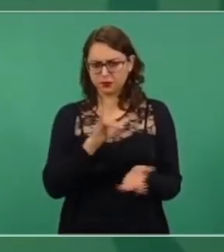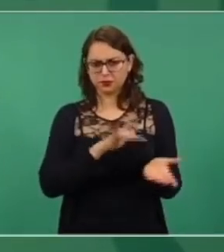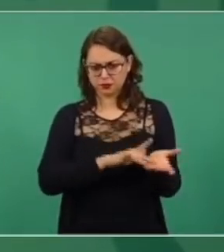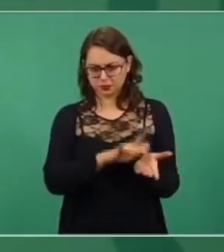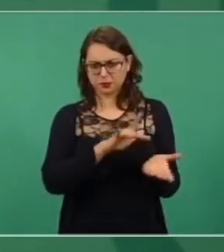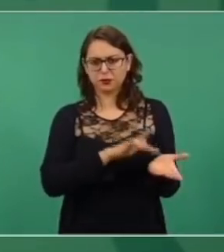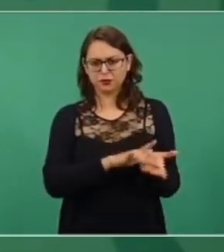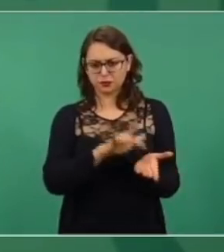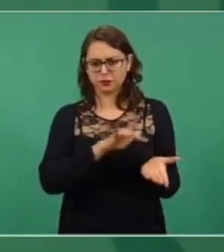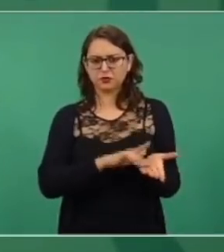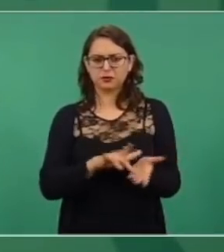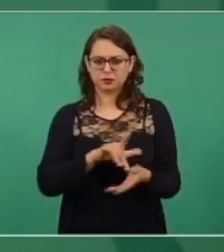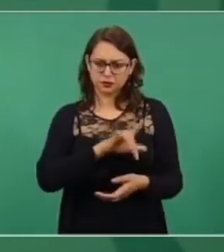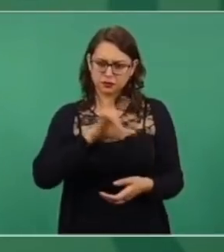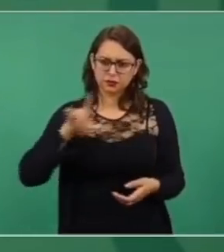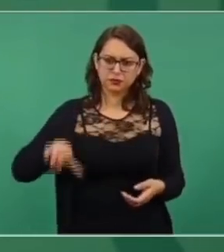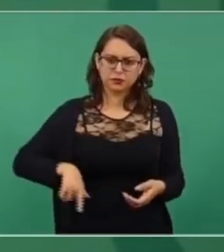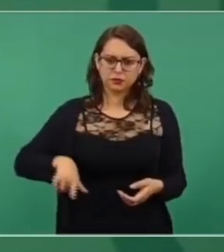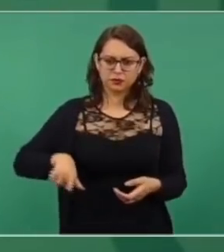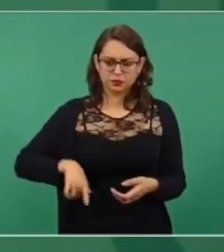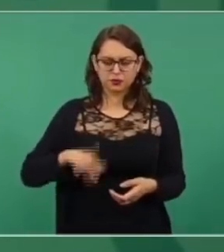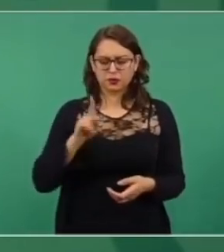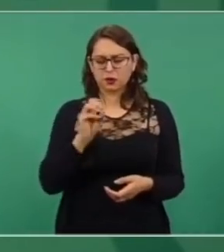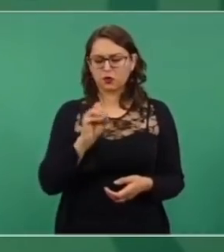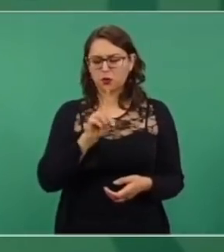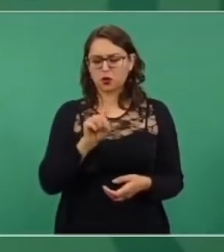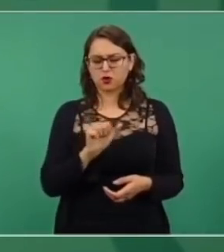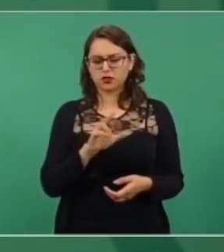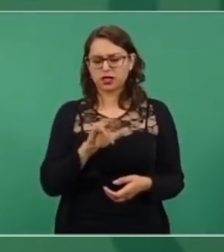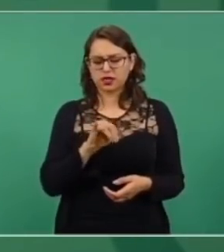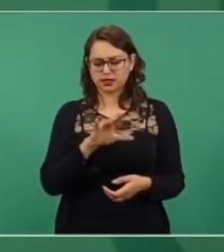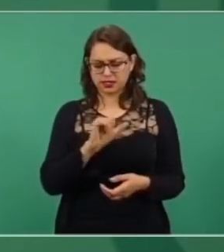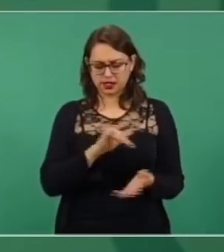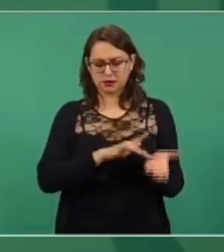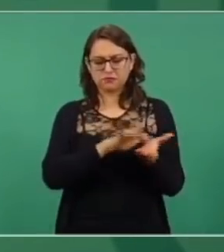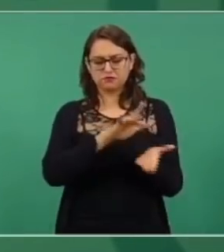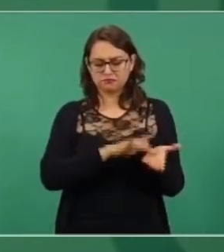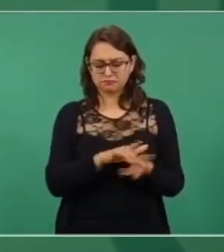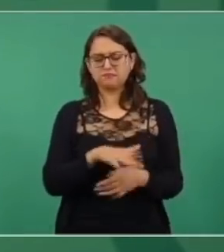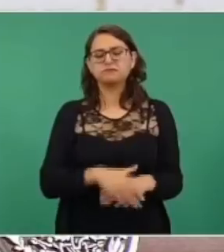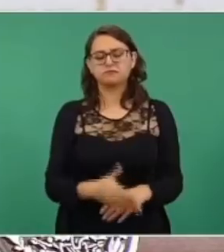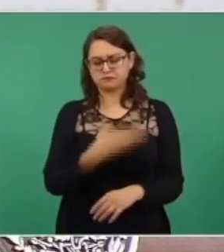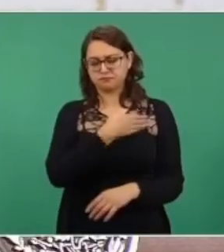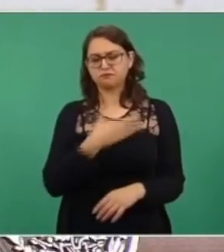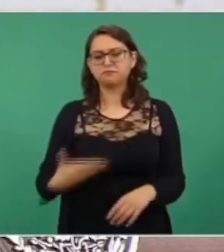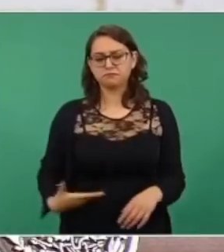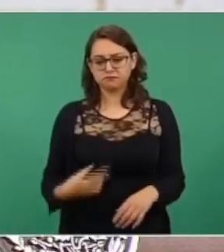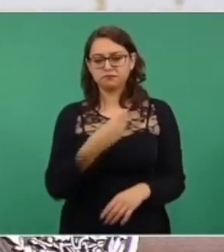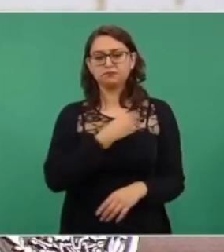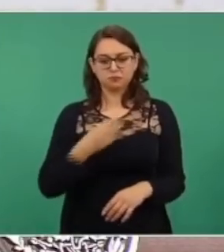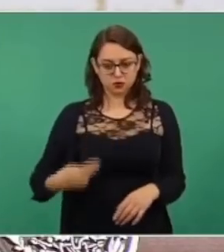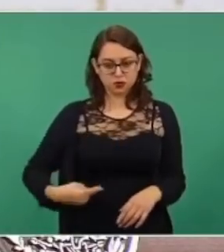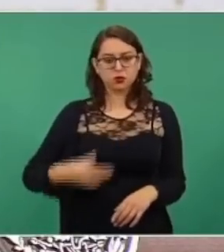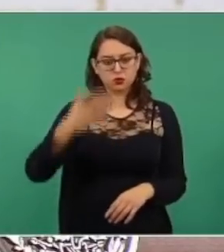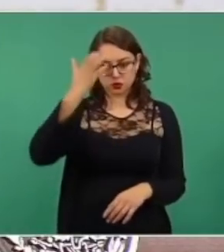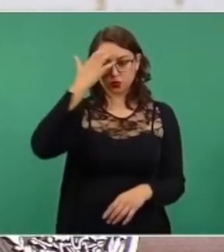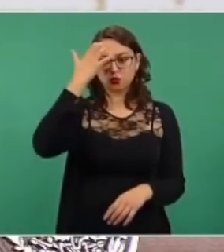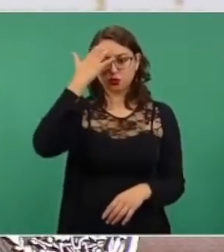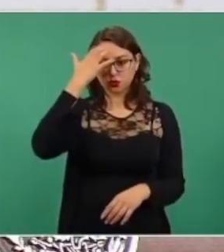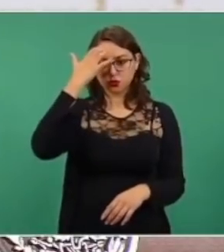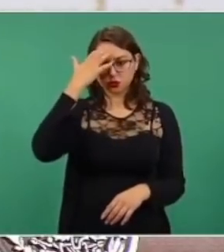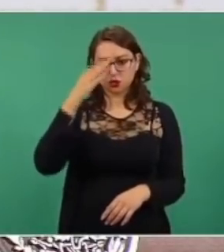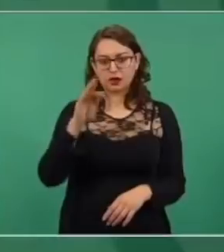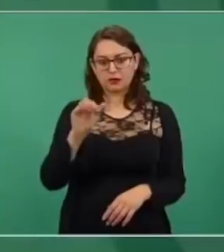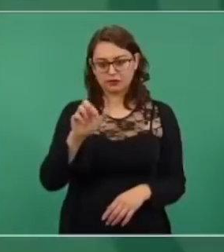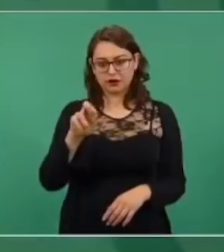al gobierno de Poza Rica. En efecto, conozco al presidente municipal electo,